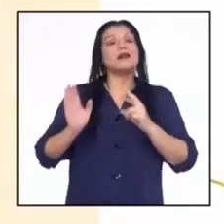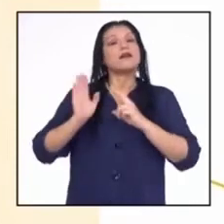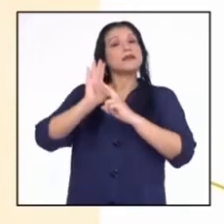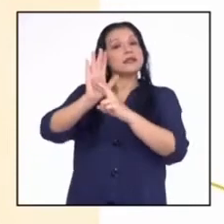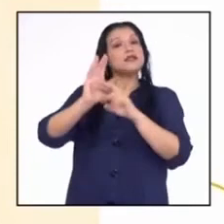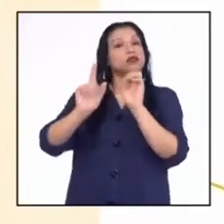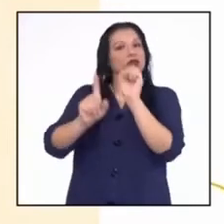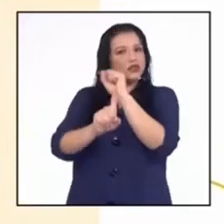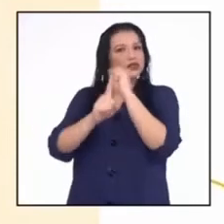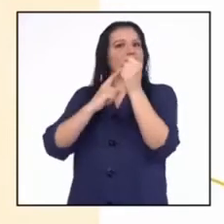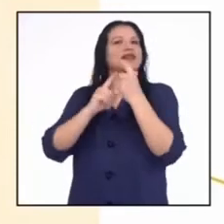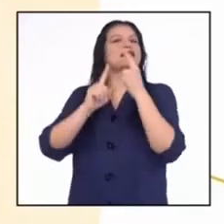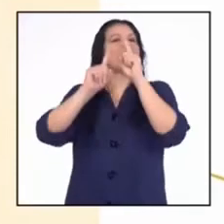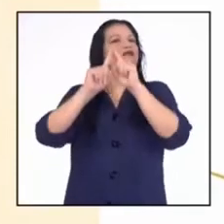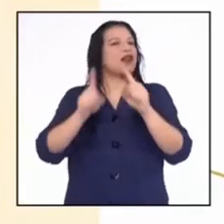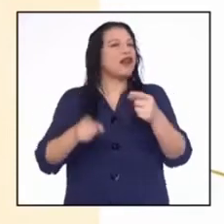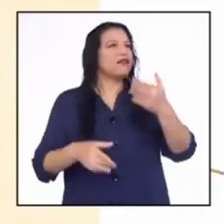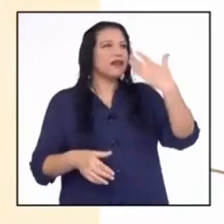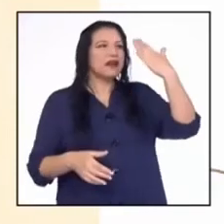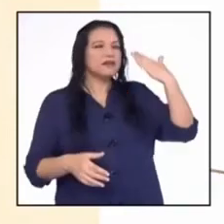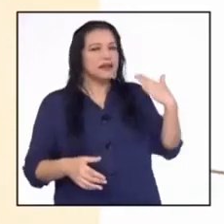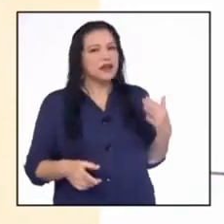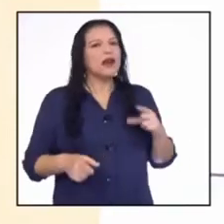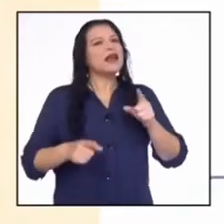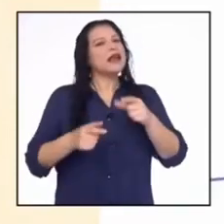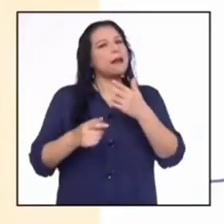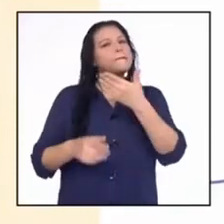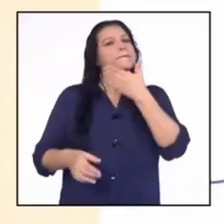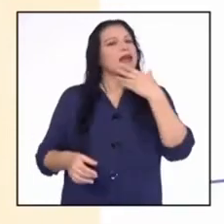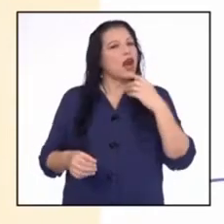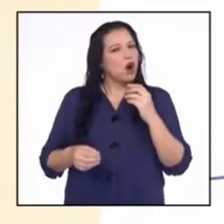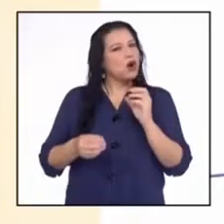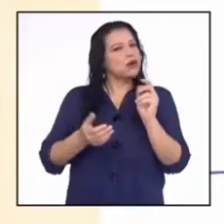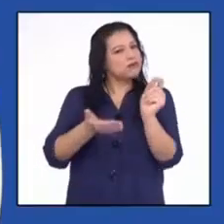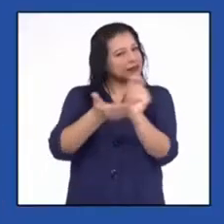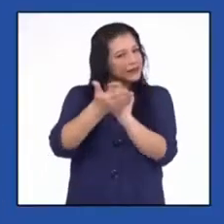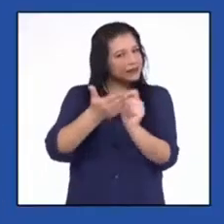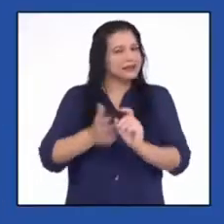sociales es distinta y más adecuada al texto.